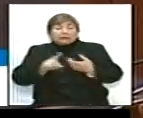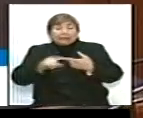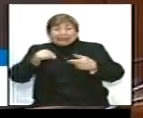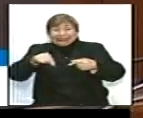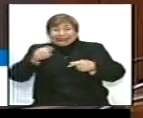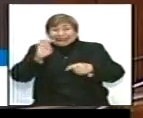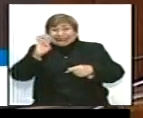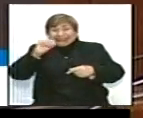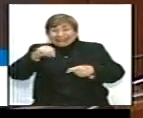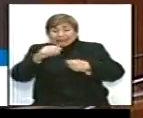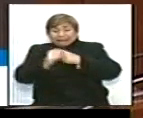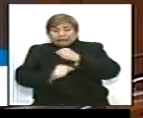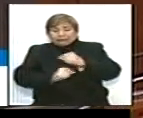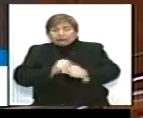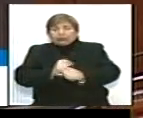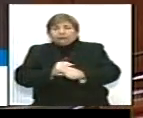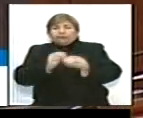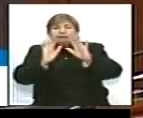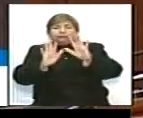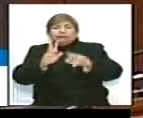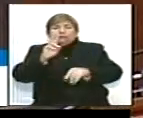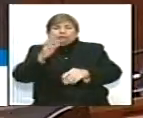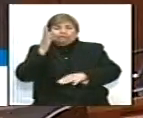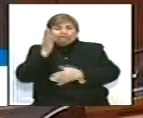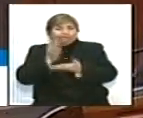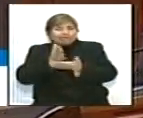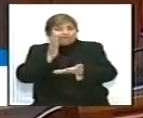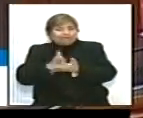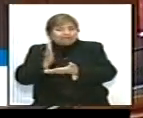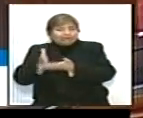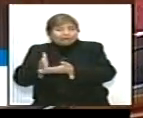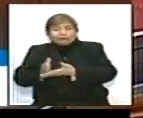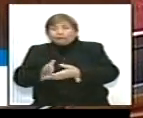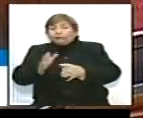este año, Sauder Perú tenía 12 sanciones en la OEFA, 9 de